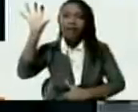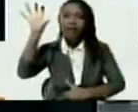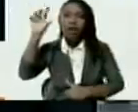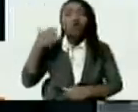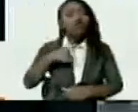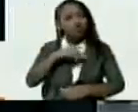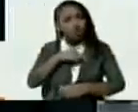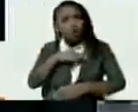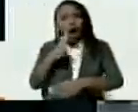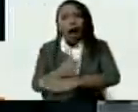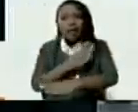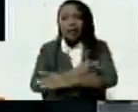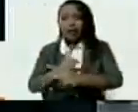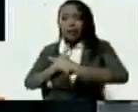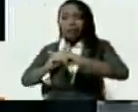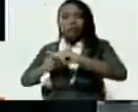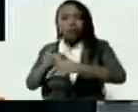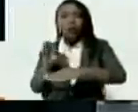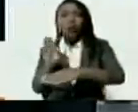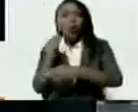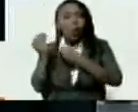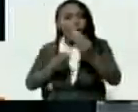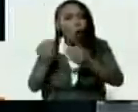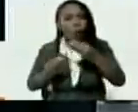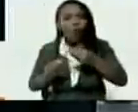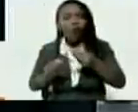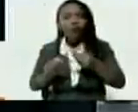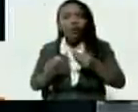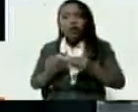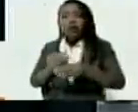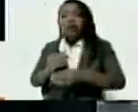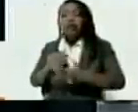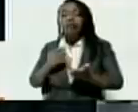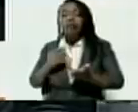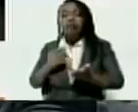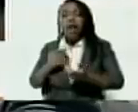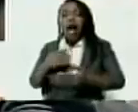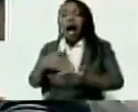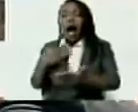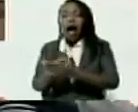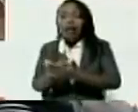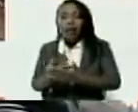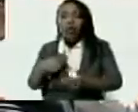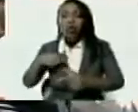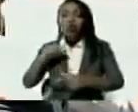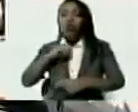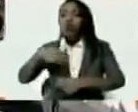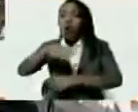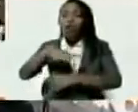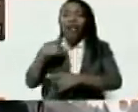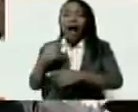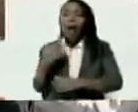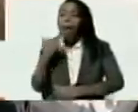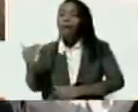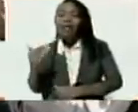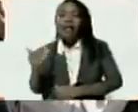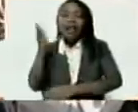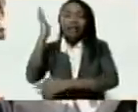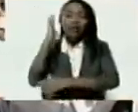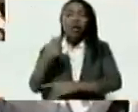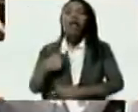las previsiones hasta donde nos permiten las sanciones criminales. Tengo que decirlo